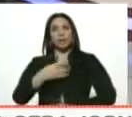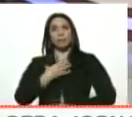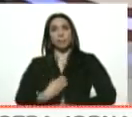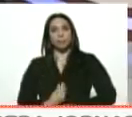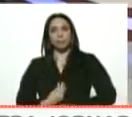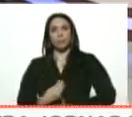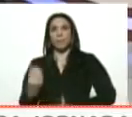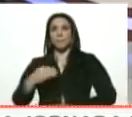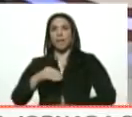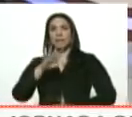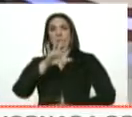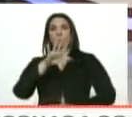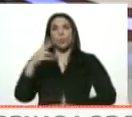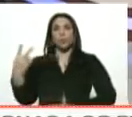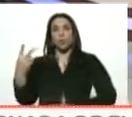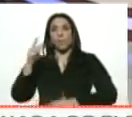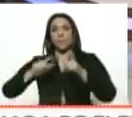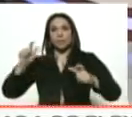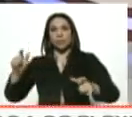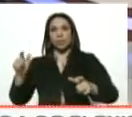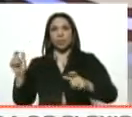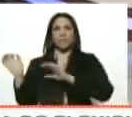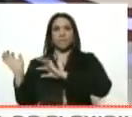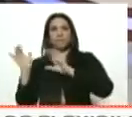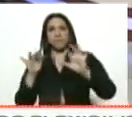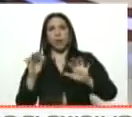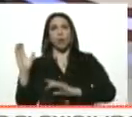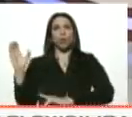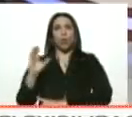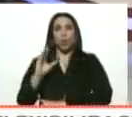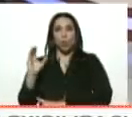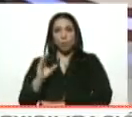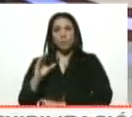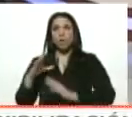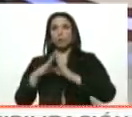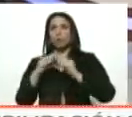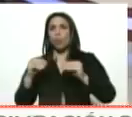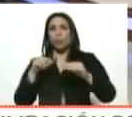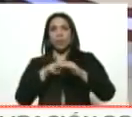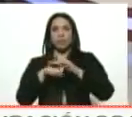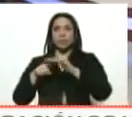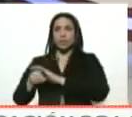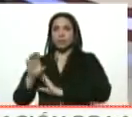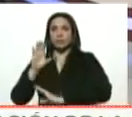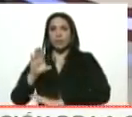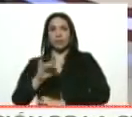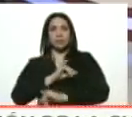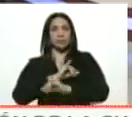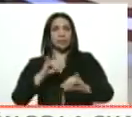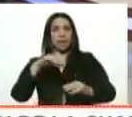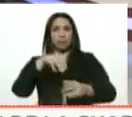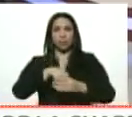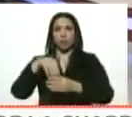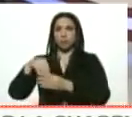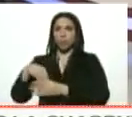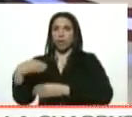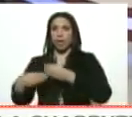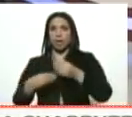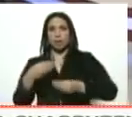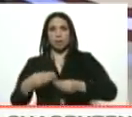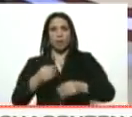lamentablemente más de 52 casos han llegado provenientes de Colombia, y que todos los que ingresan al país se están sometiendo a una